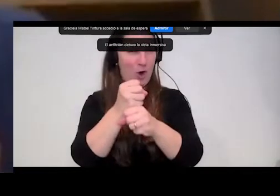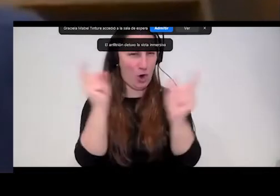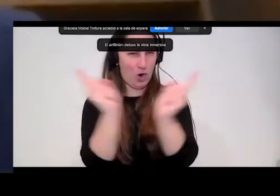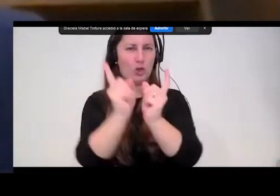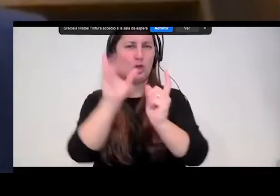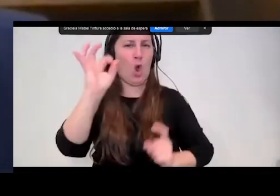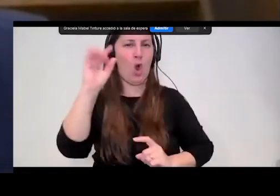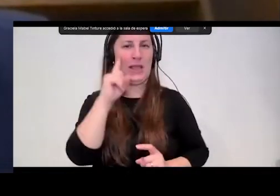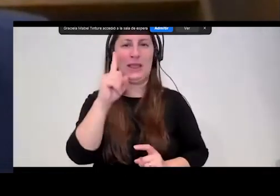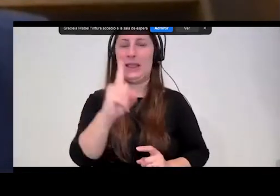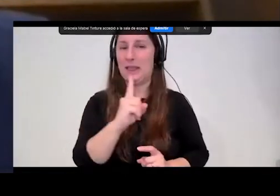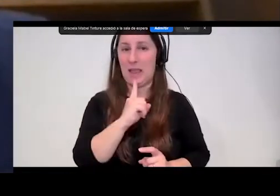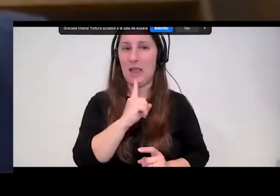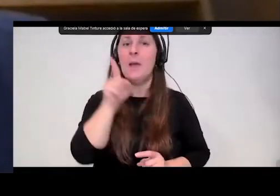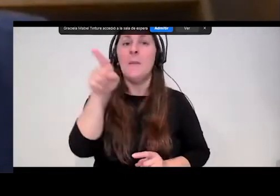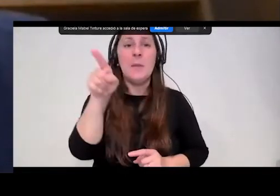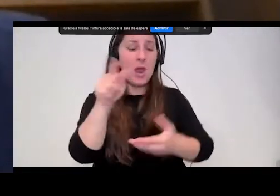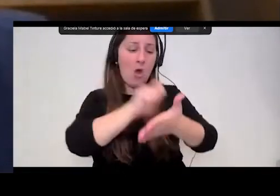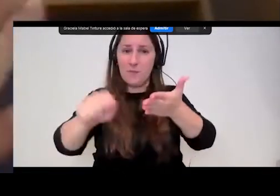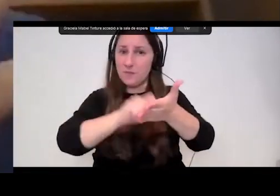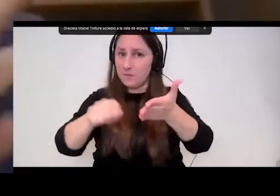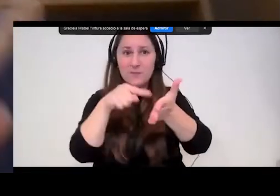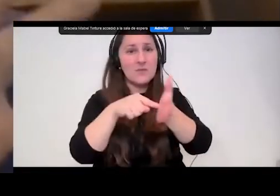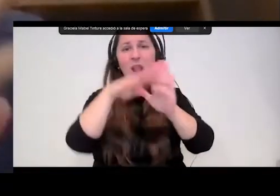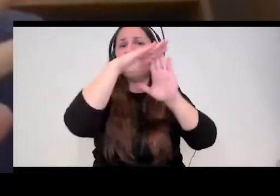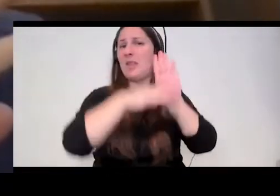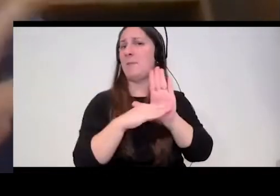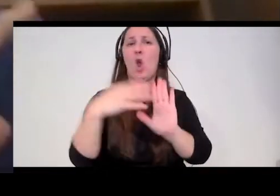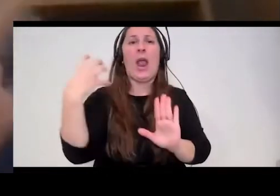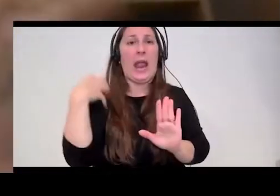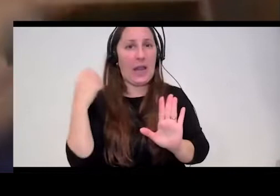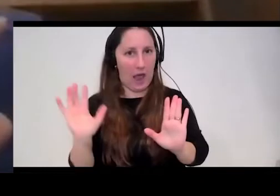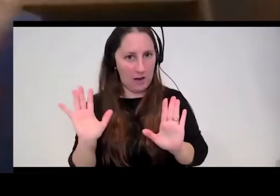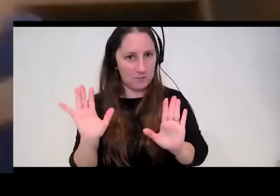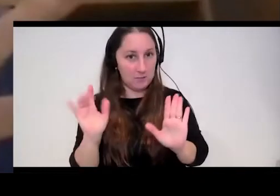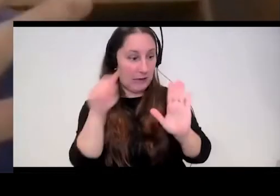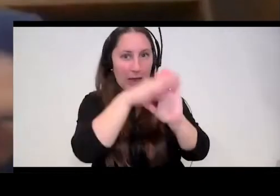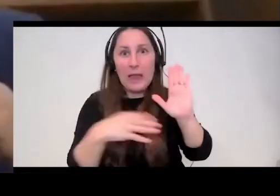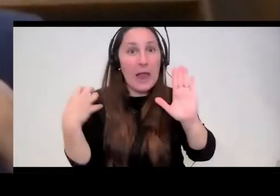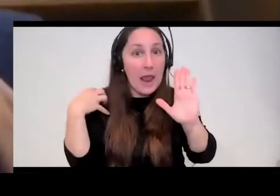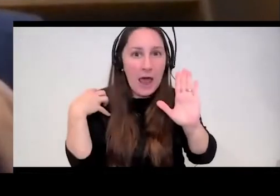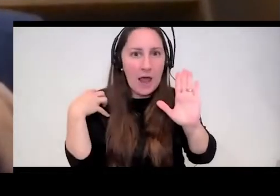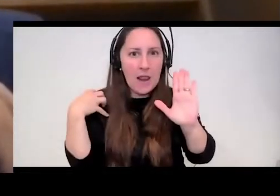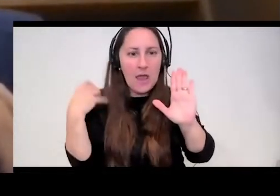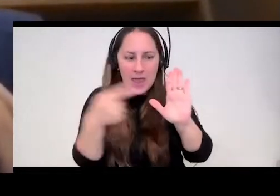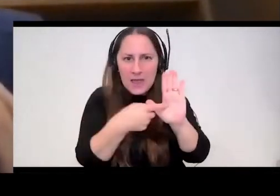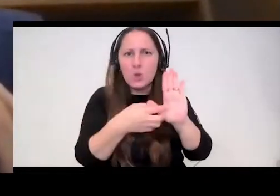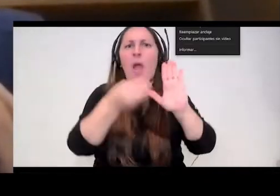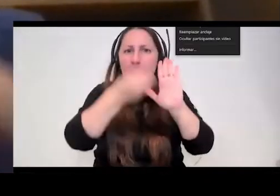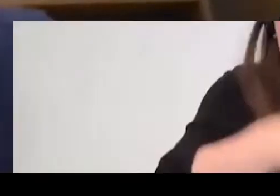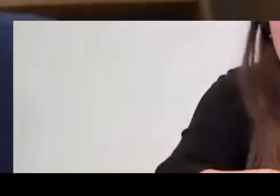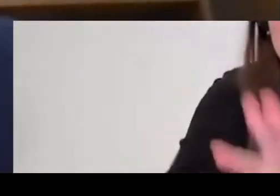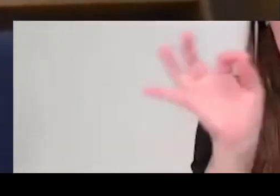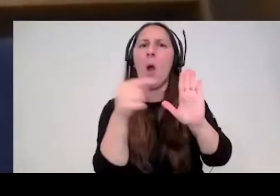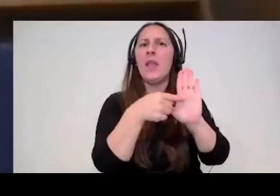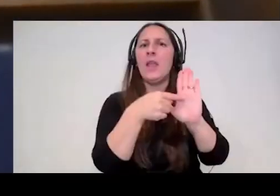primero, son términos generales. Entonces ahí hay que empezar a pensar, ¿es el punto de partida o el punto de llegada?